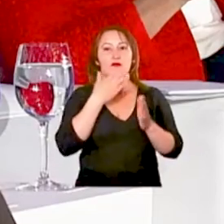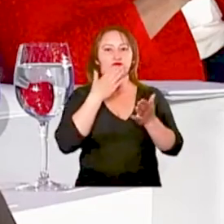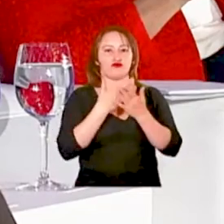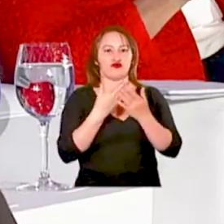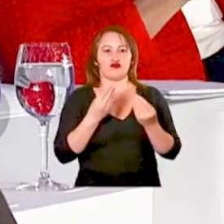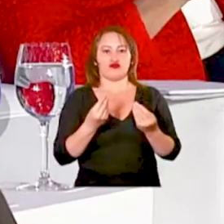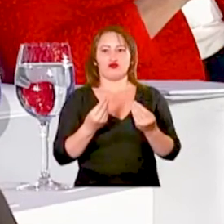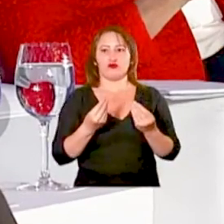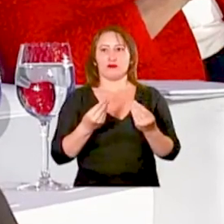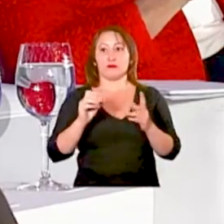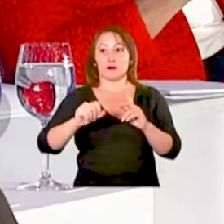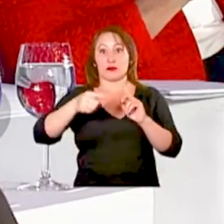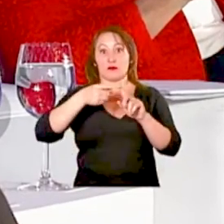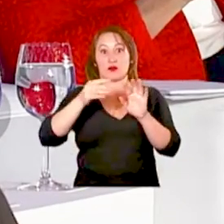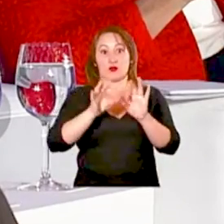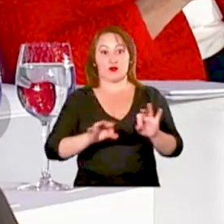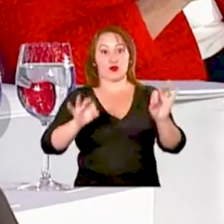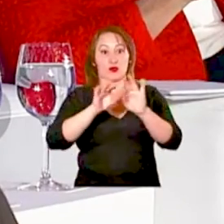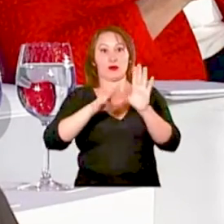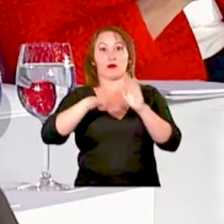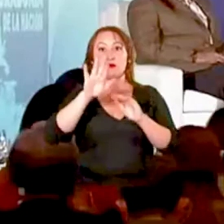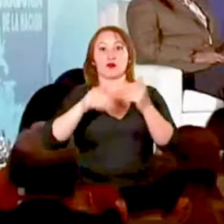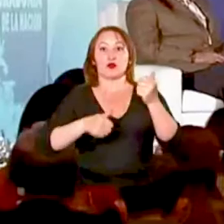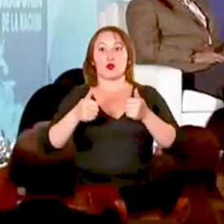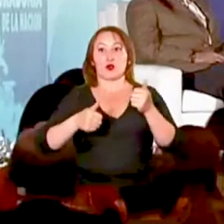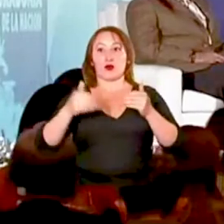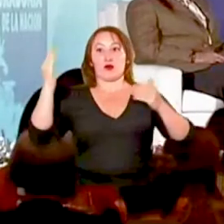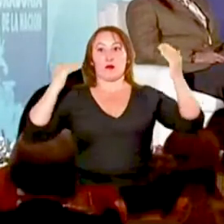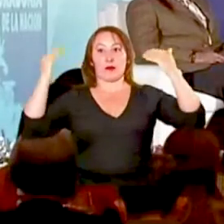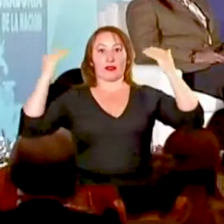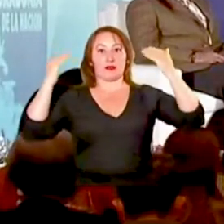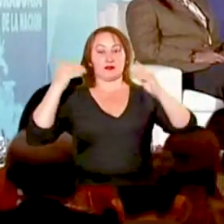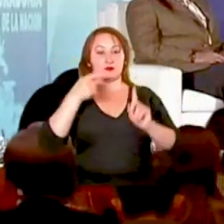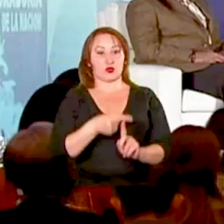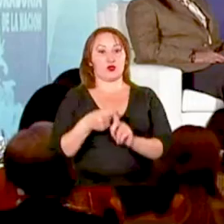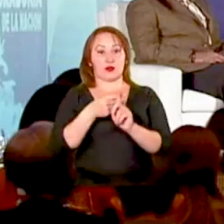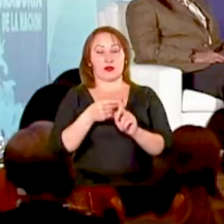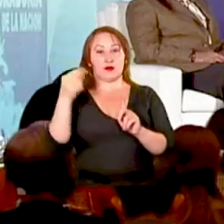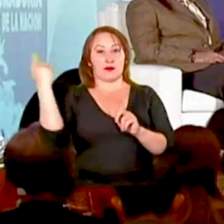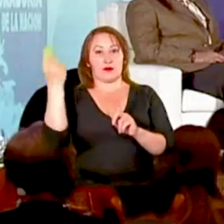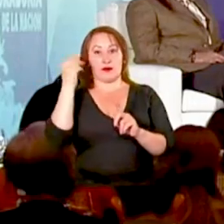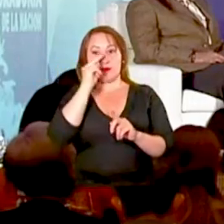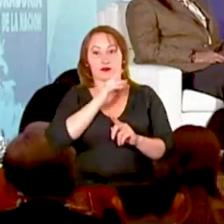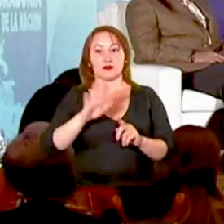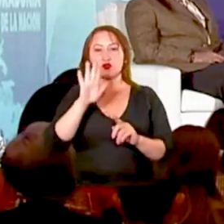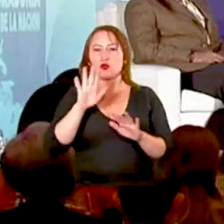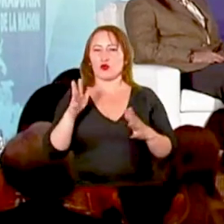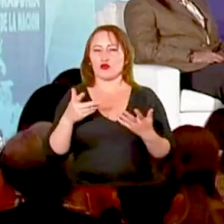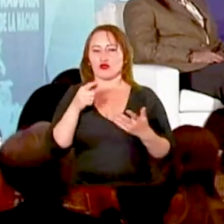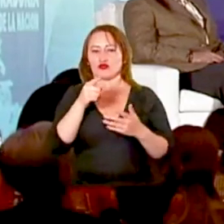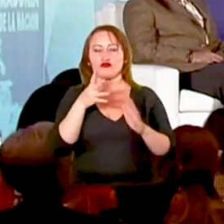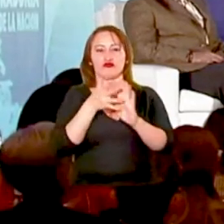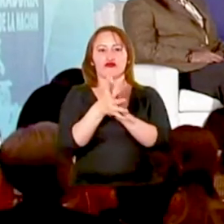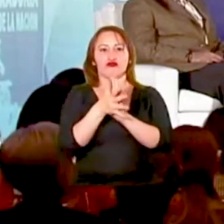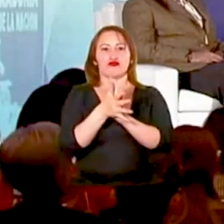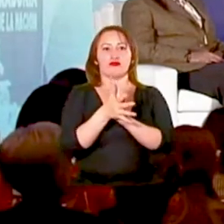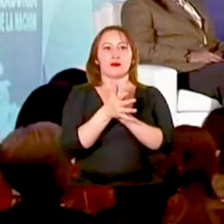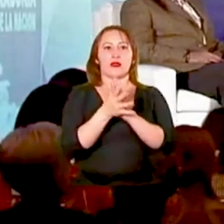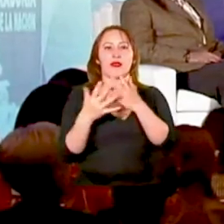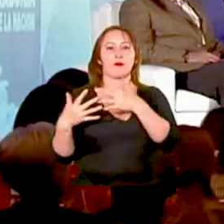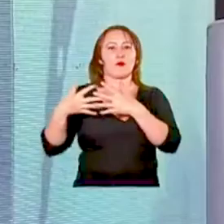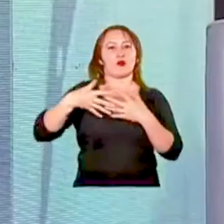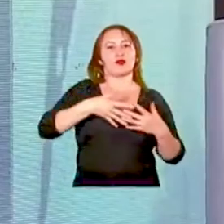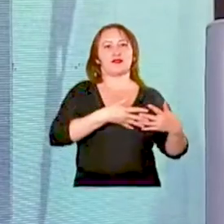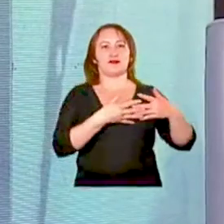más importante en el marco de las competencias de la Procuraduría General de la Nación era, como usted lo señala, armonizar